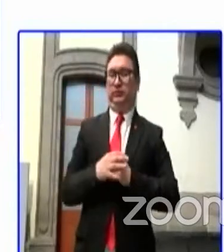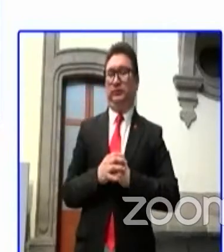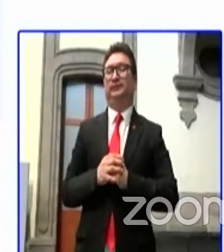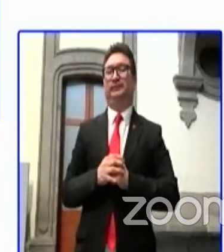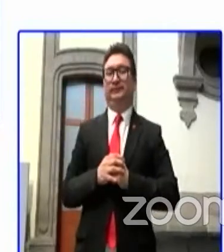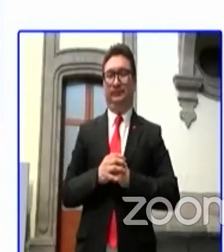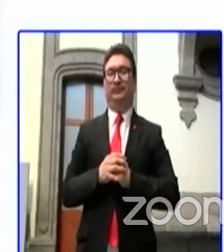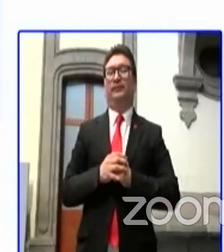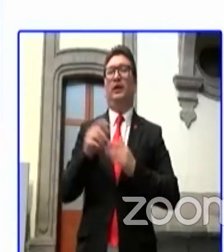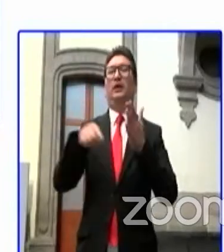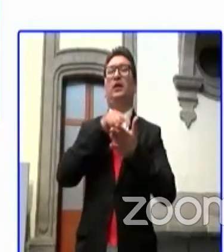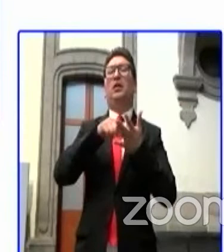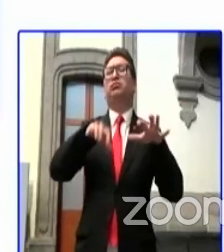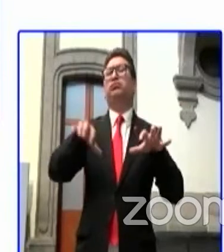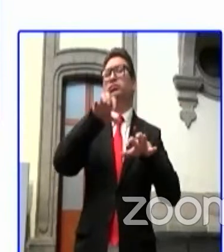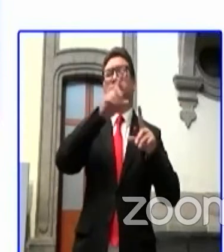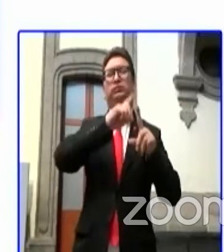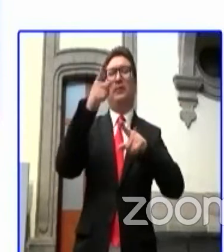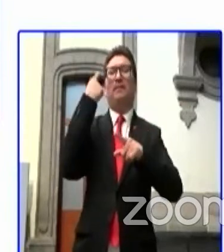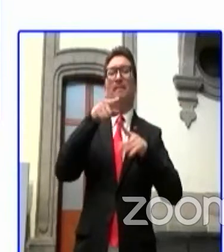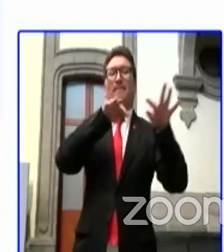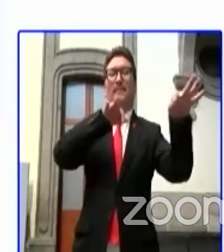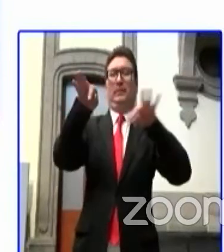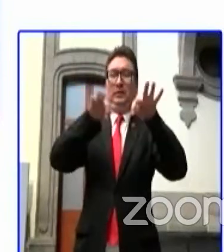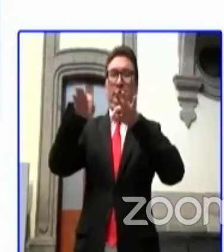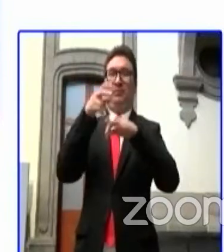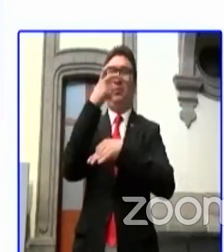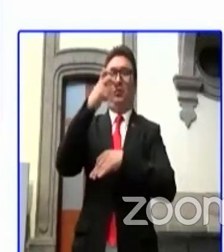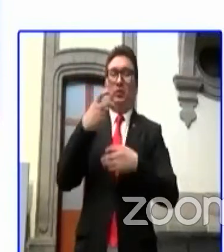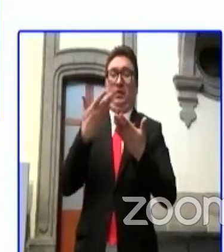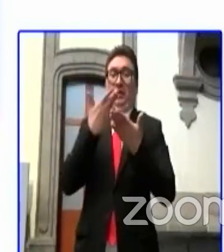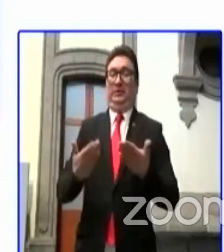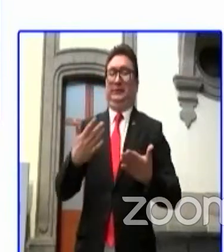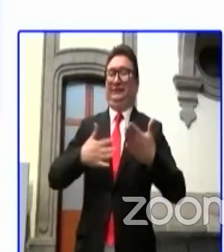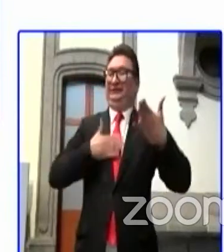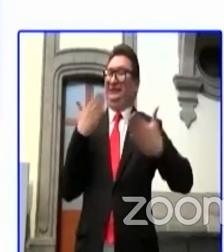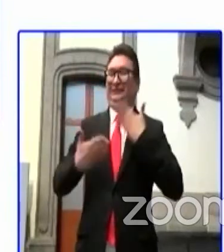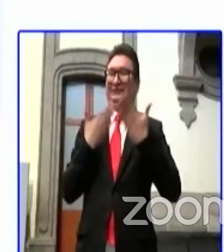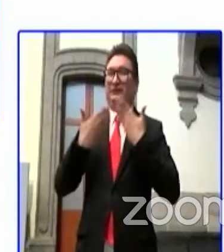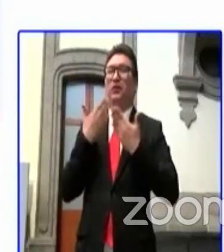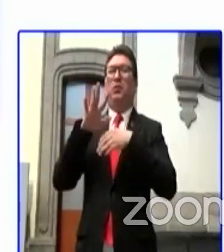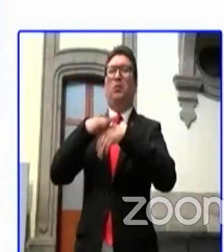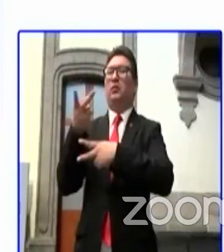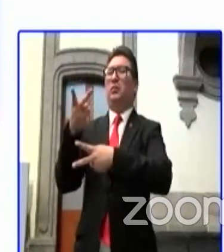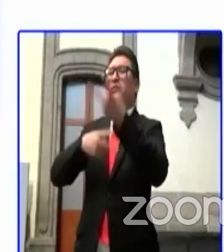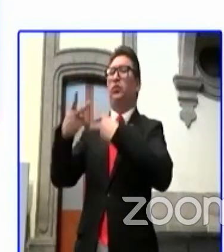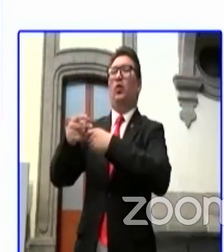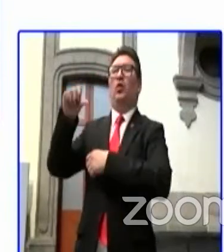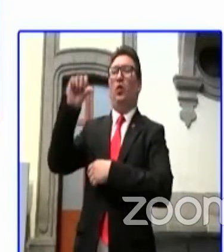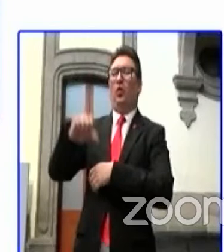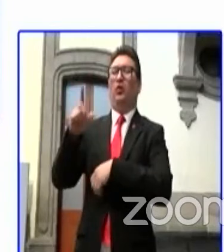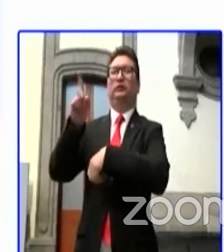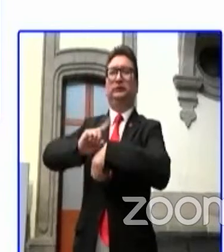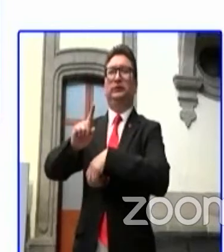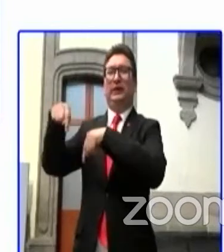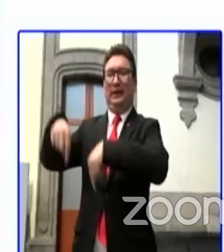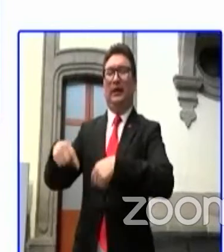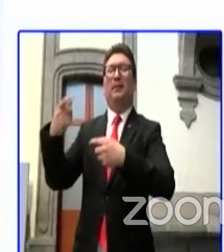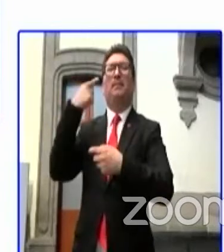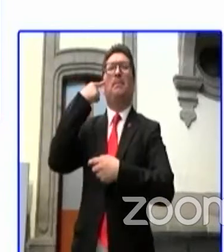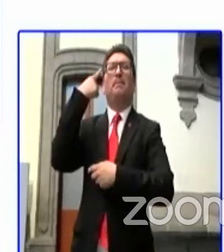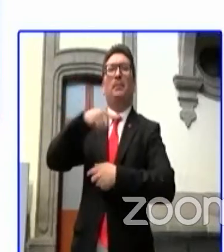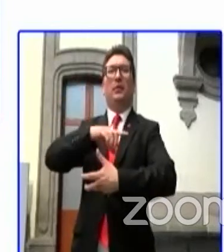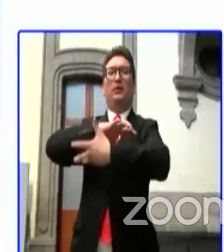espacios laborales. De tal modo que celebro que hoy estemos aquí en este día, en este pacto por la